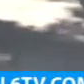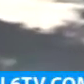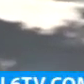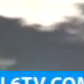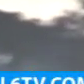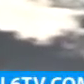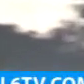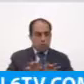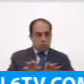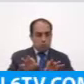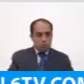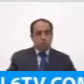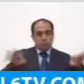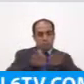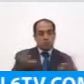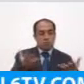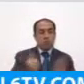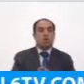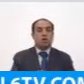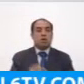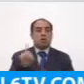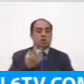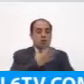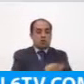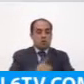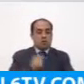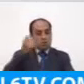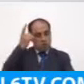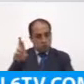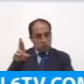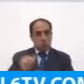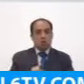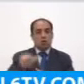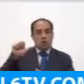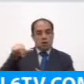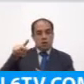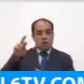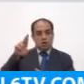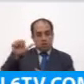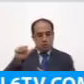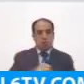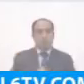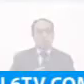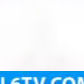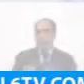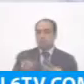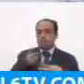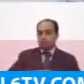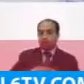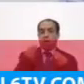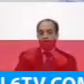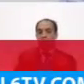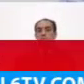de enfermos COVID. Además, Sheinbaum indicó que las personas acuden a la capital para atenderse por la enfermedad. Hay